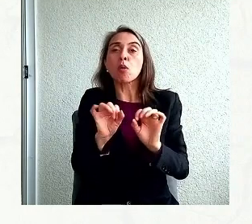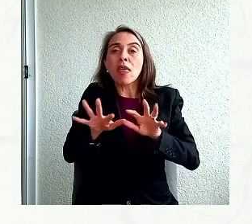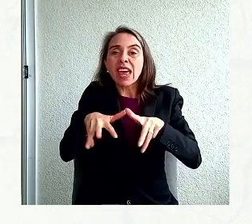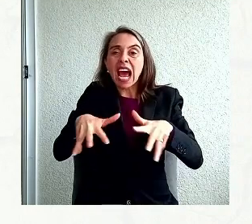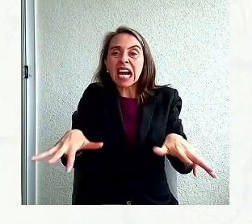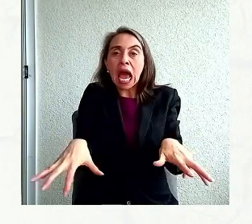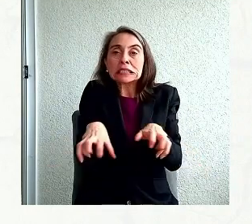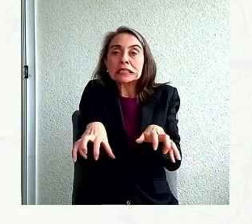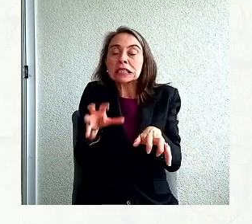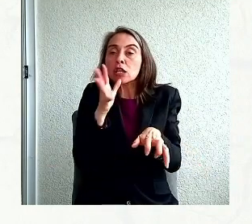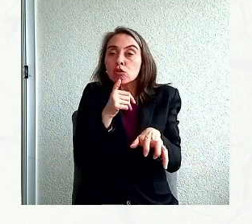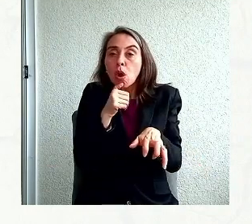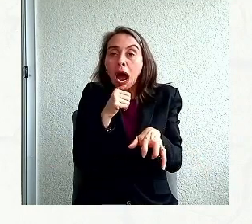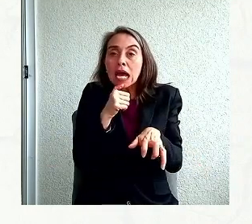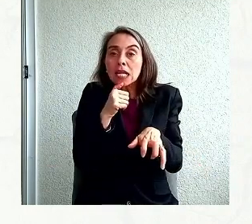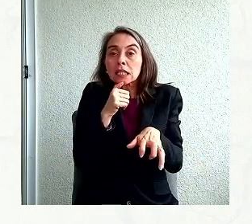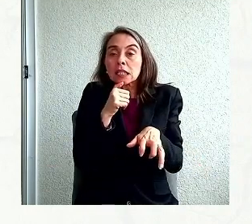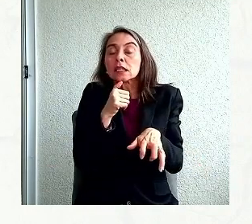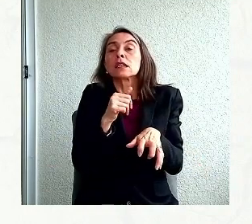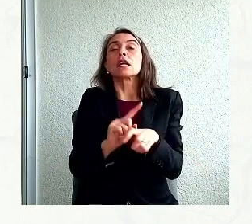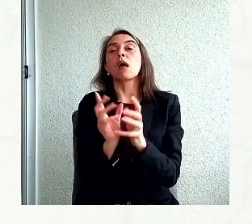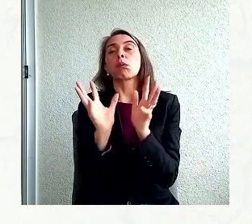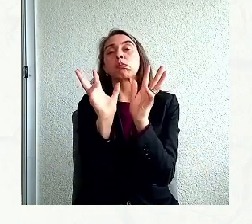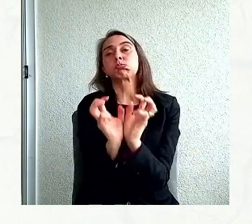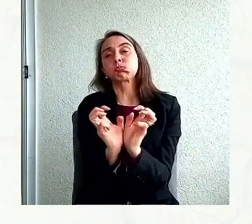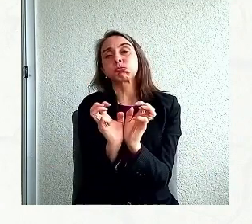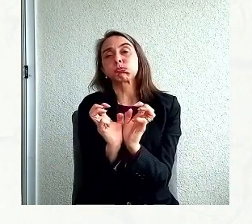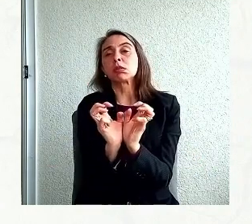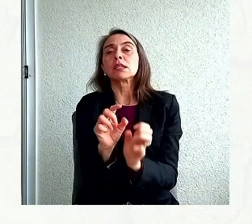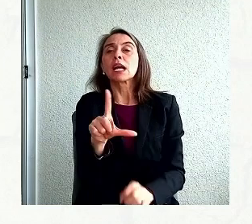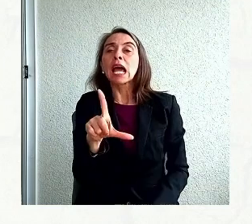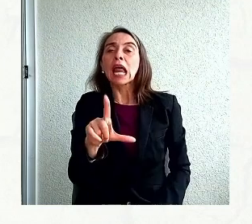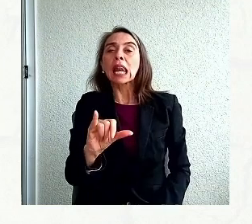de los líquenes, muchos de ellos son muy sensibles a la pérdida